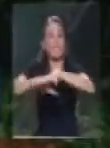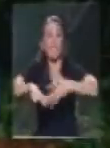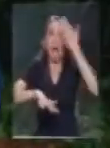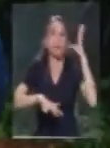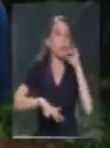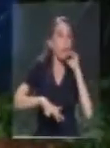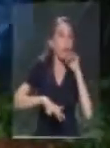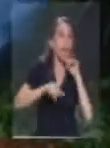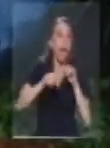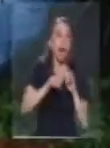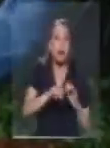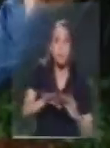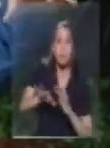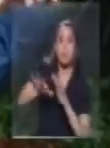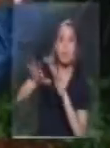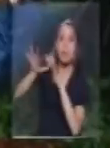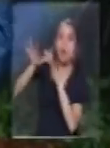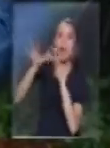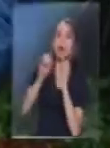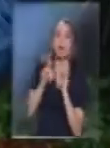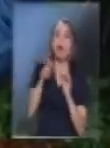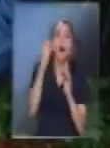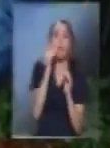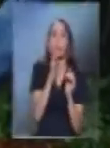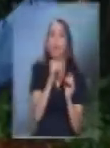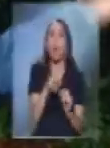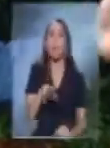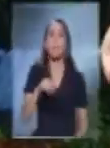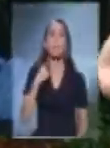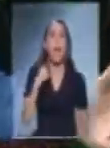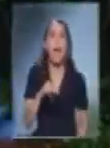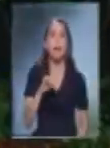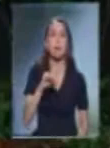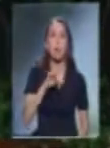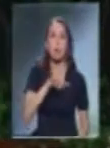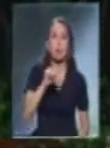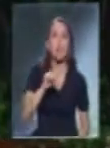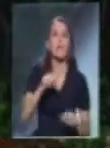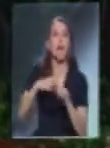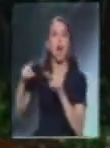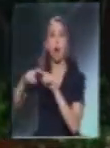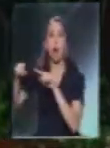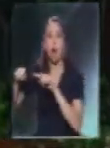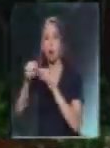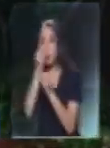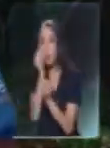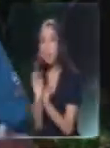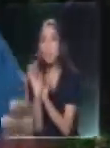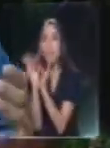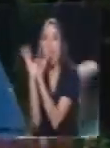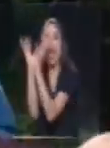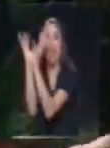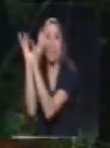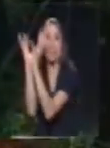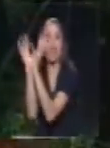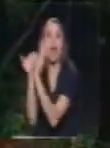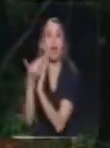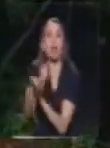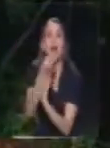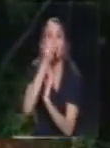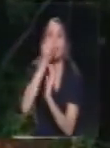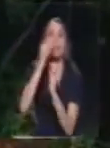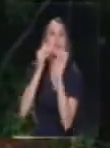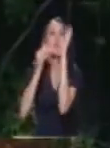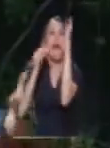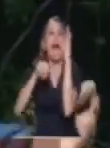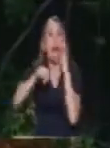a abarcar el hábitat donde se desarrollan las plantas que proveen alimento al picaflor